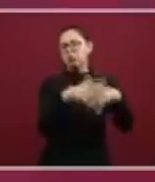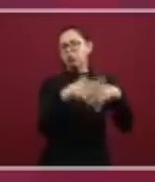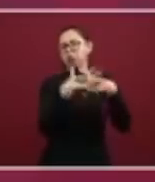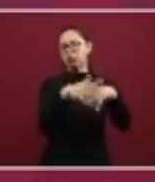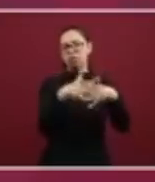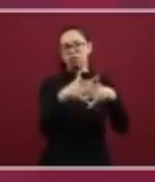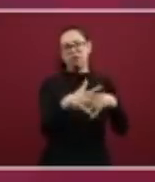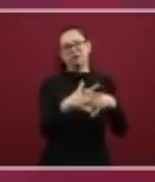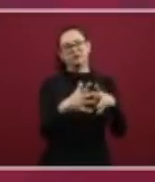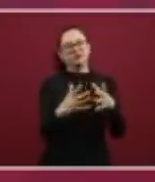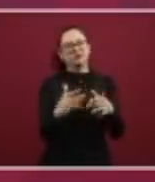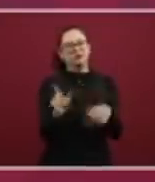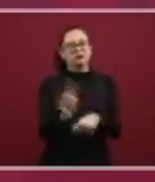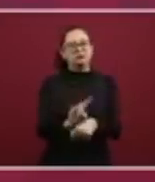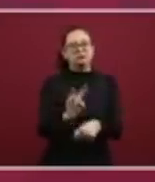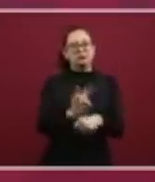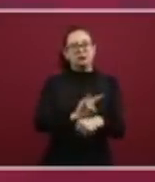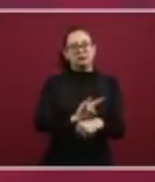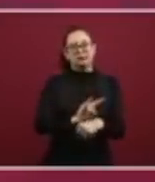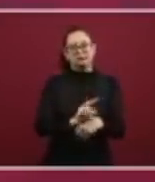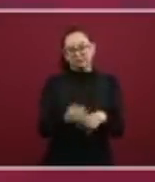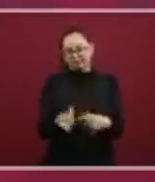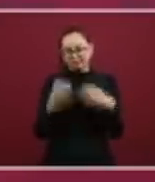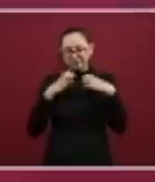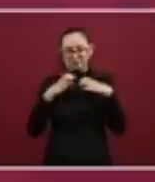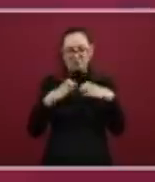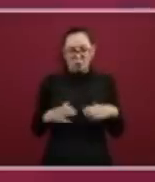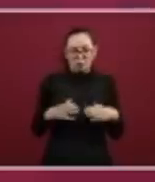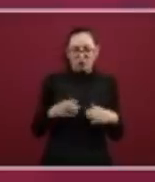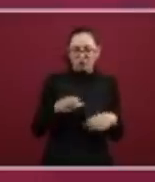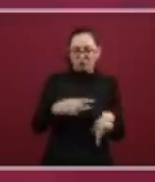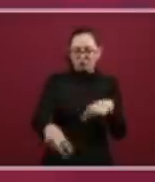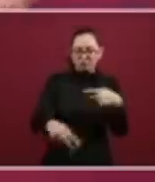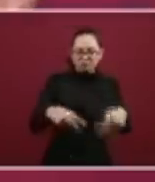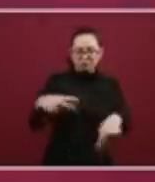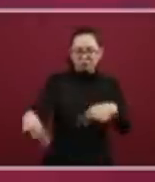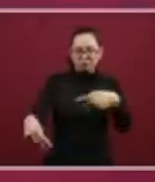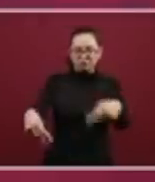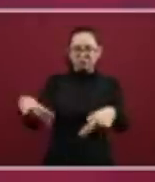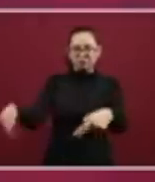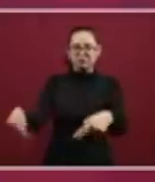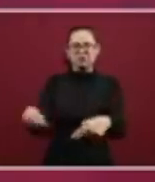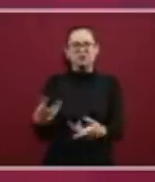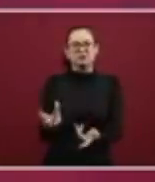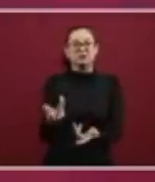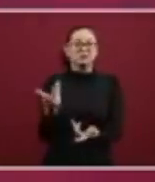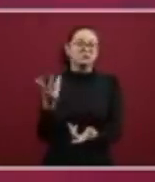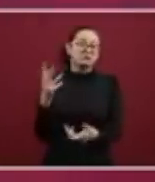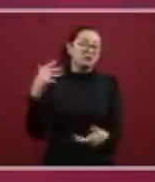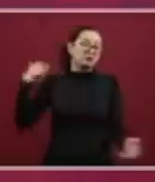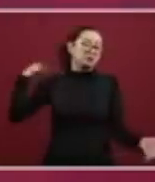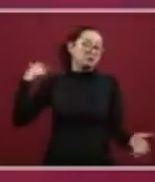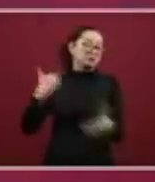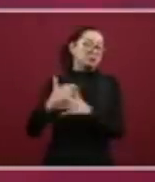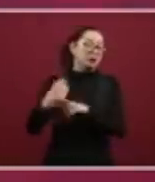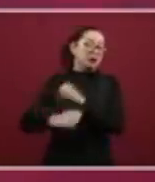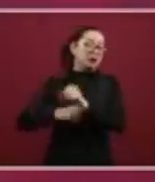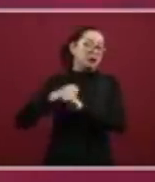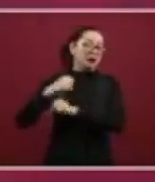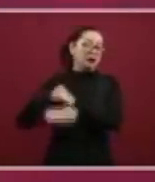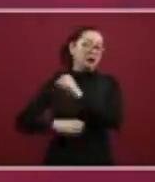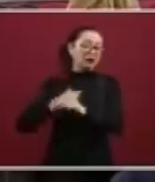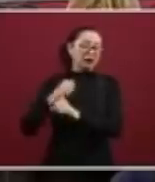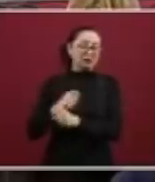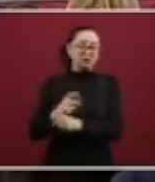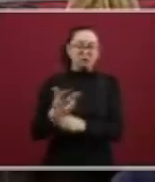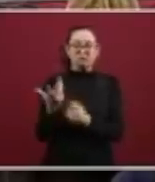la mayor parte de los restos encontrados en las fosas clandestinas se habían cometido con muchos años de anterioridad.